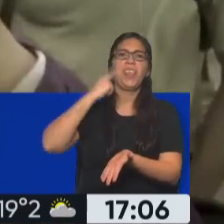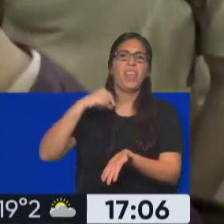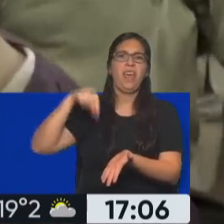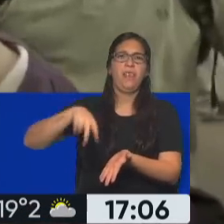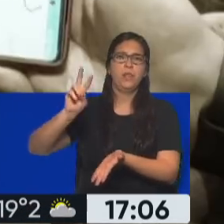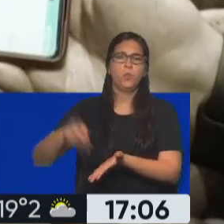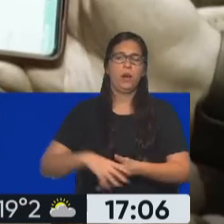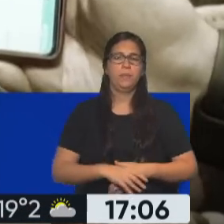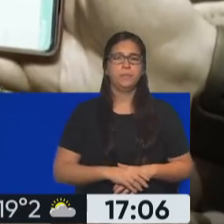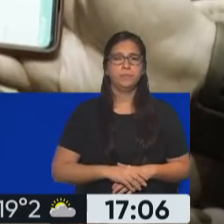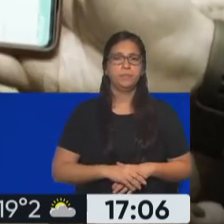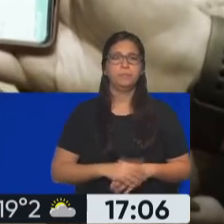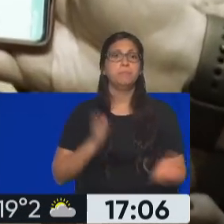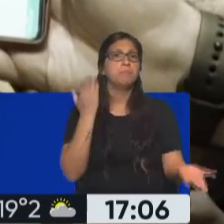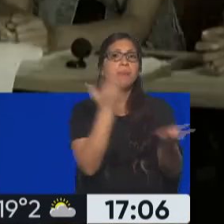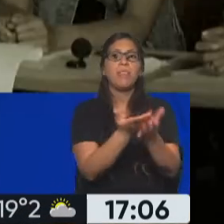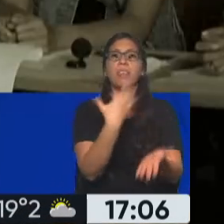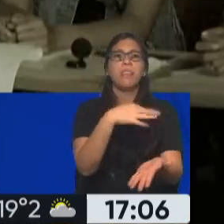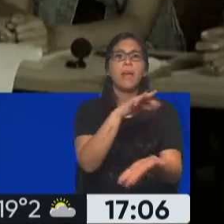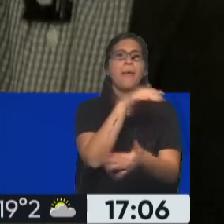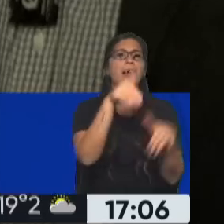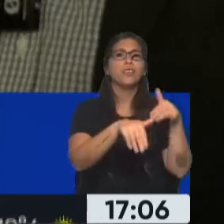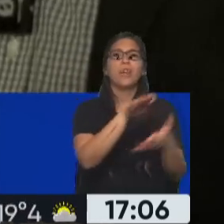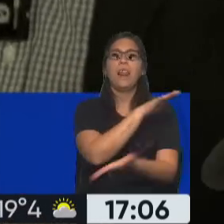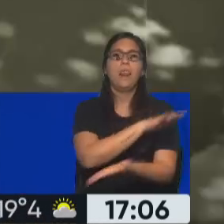Exigir total transparencia en esta elección.